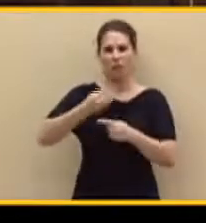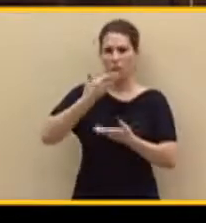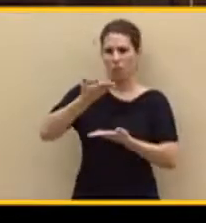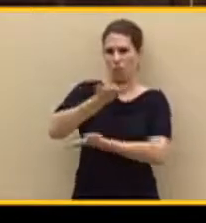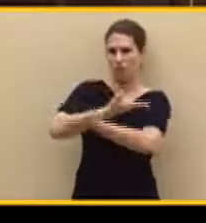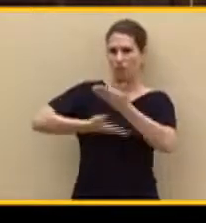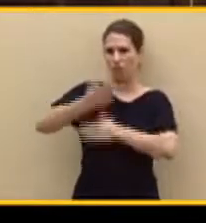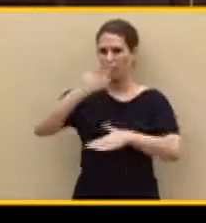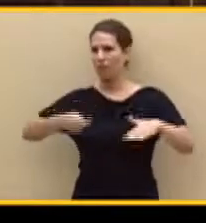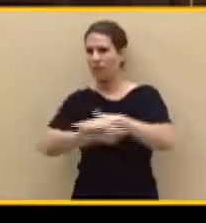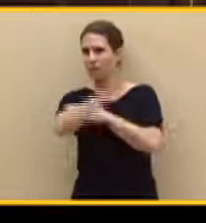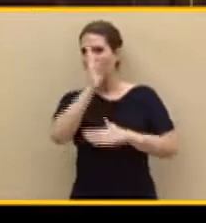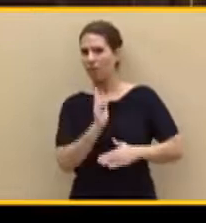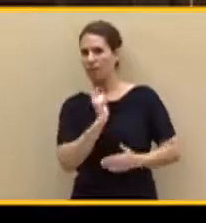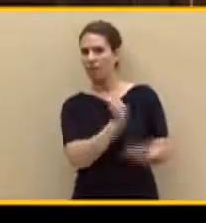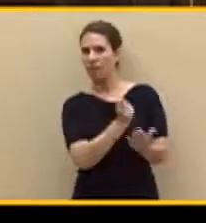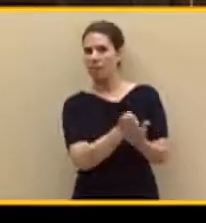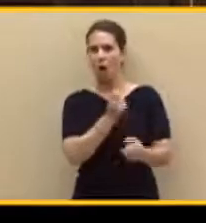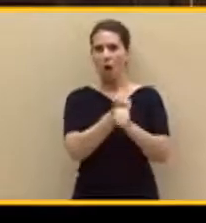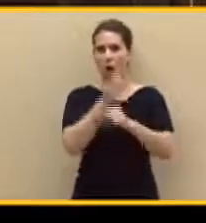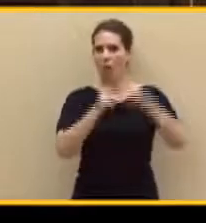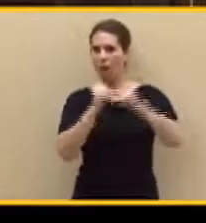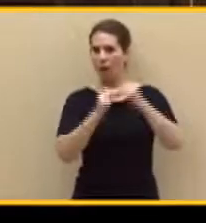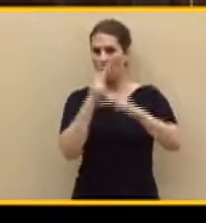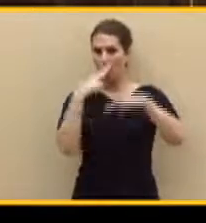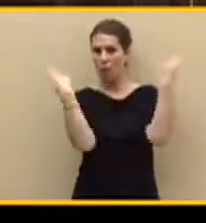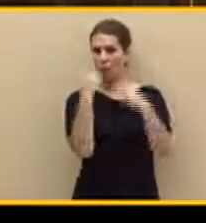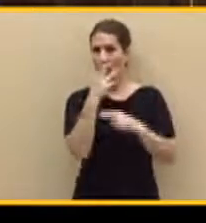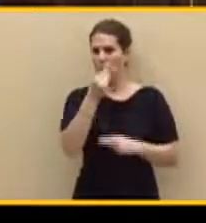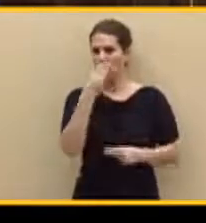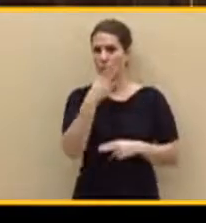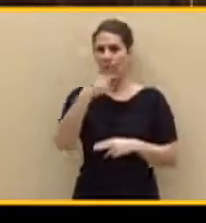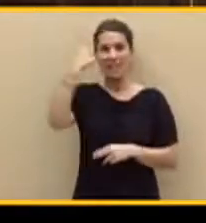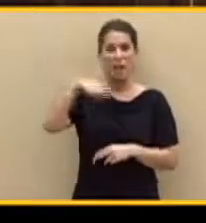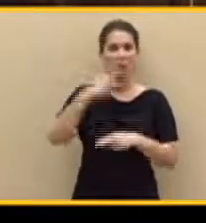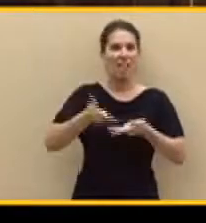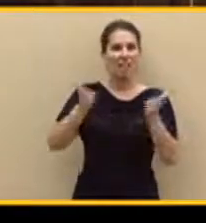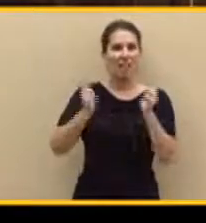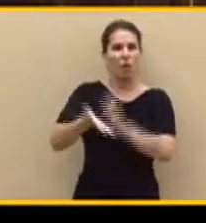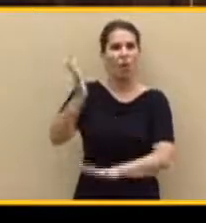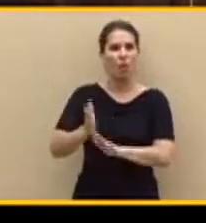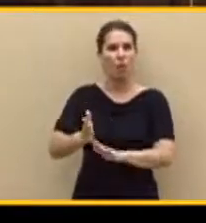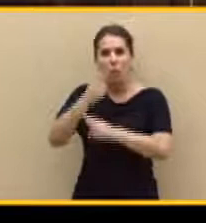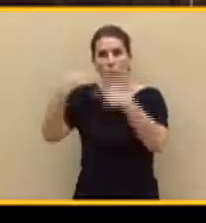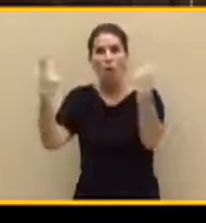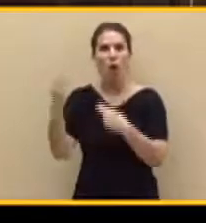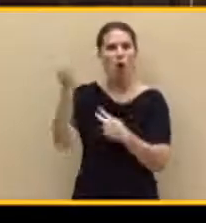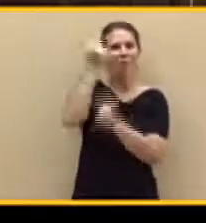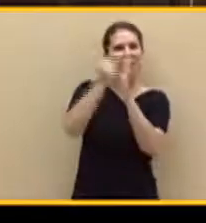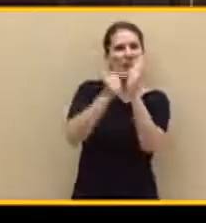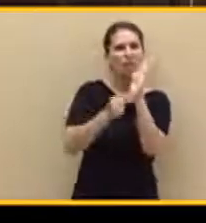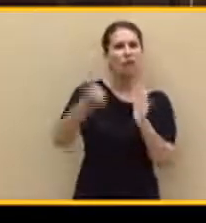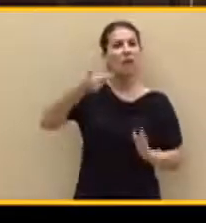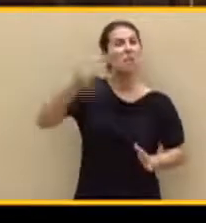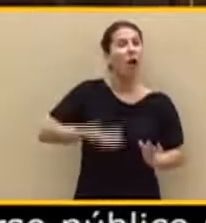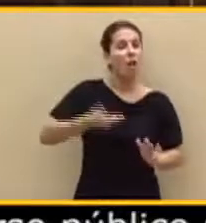obra pública, porque saber, por ejemplo, cuándo va a salir a concurso público una licitación o qué requisitos serán especialmente valorados en las ofertas que se presenten,